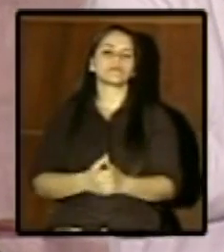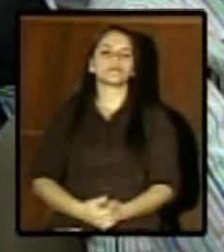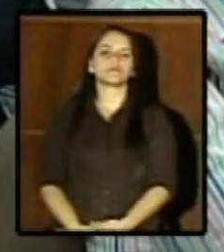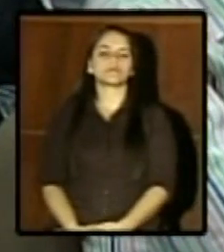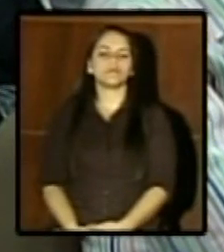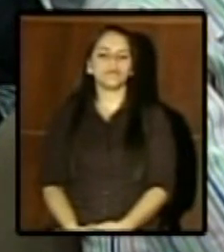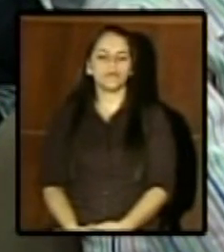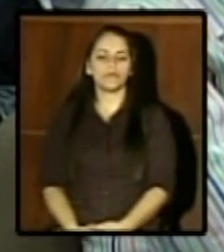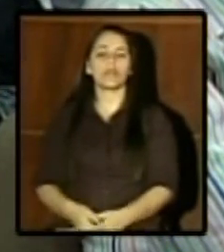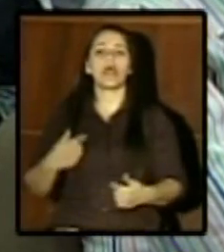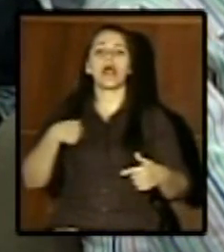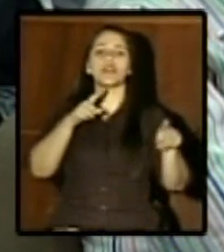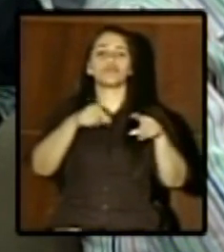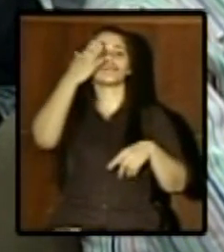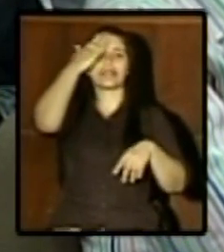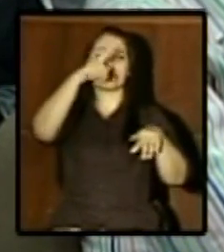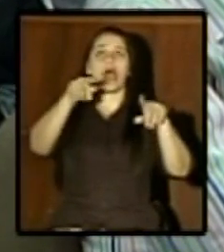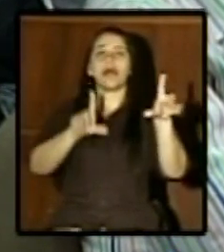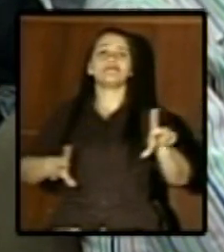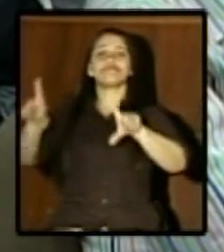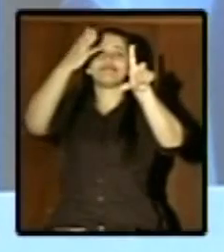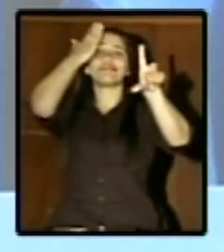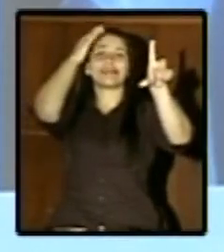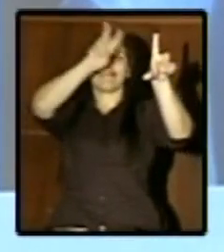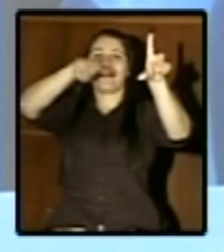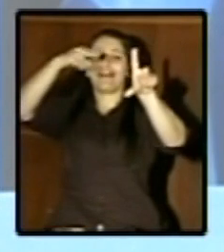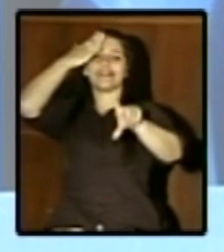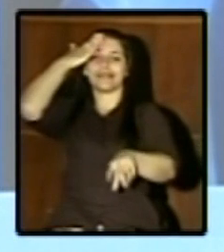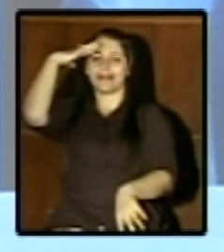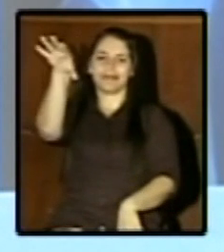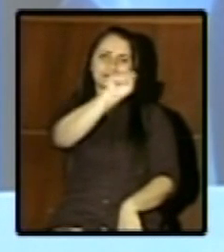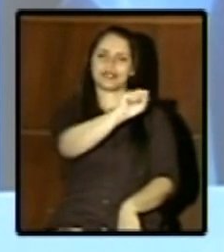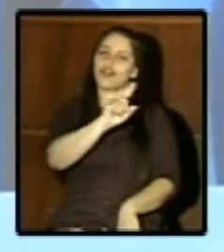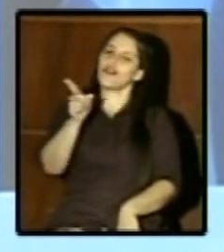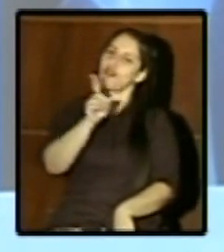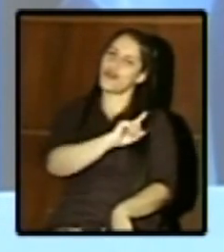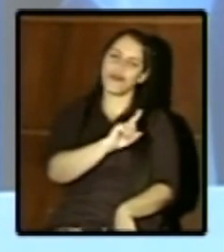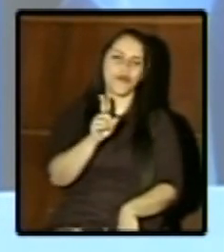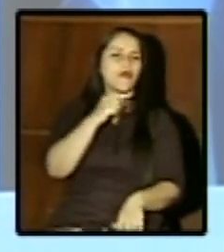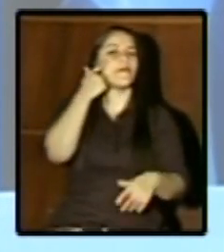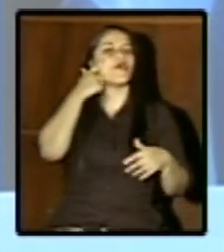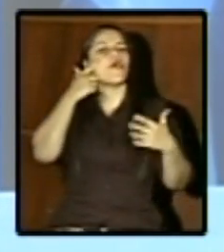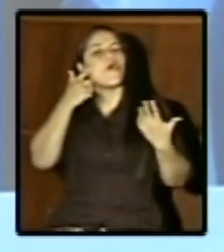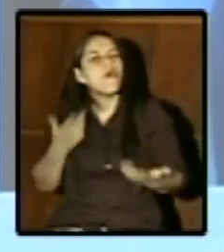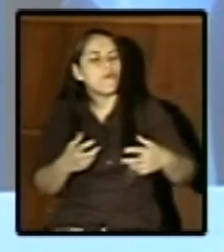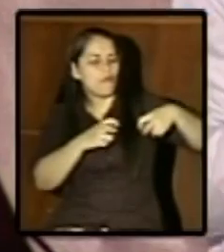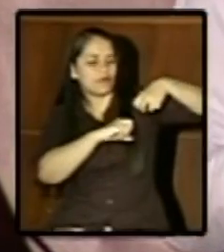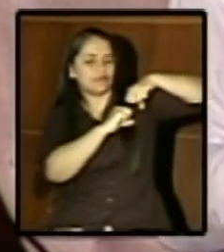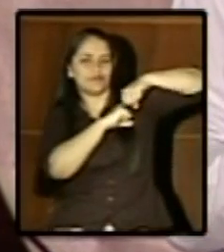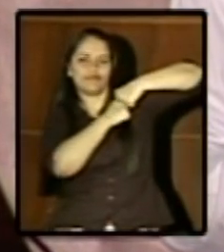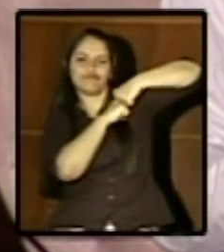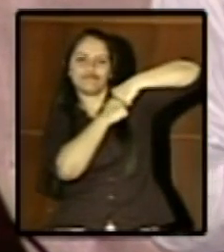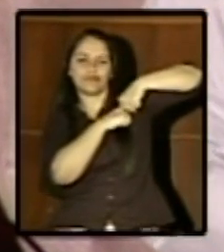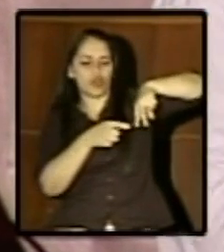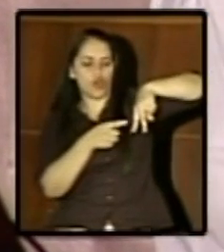en cuenta. Pues no es para que ustedes salgan leyendo rayos X ni mucho menos, pero el asunto es que una radiografía de rodilla